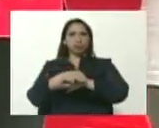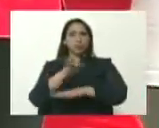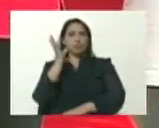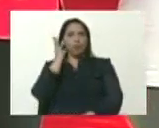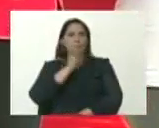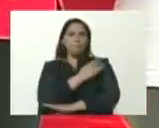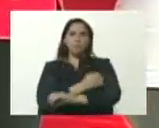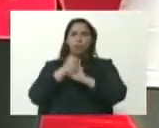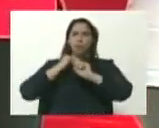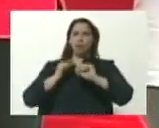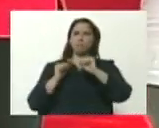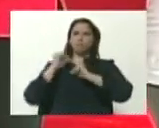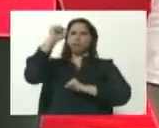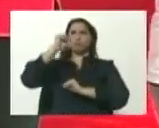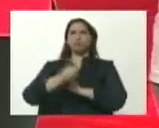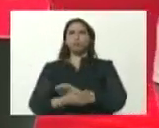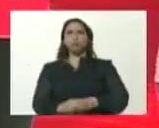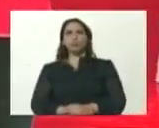somos mujeres al poder.